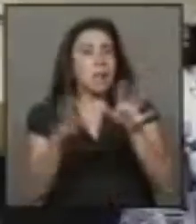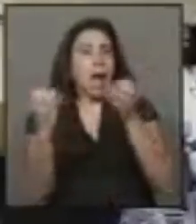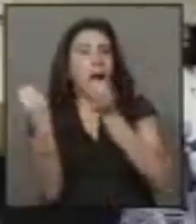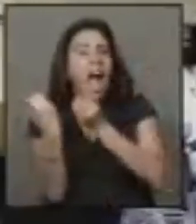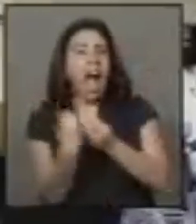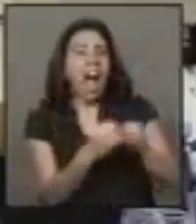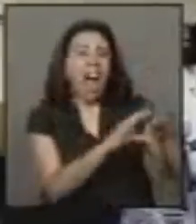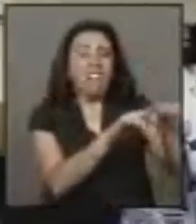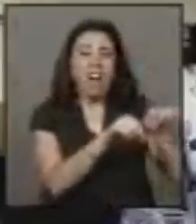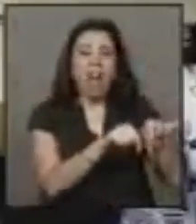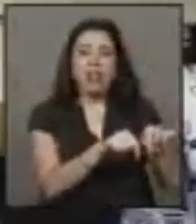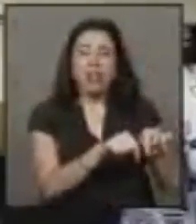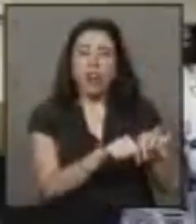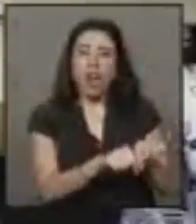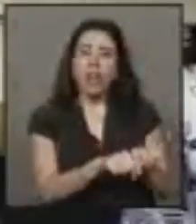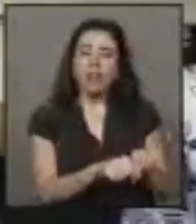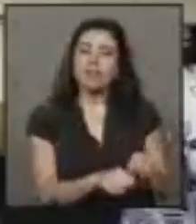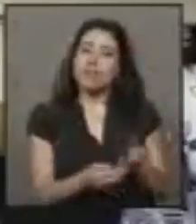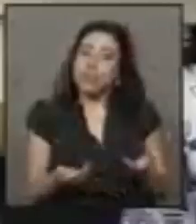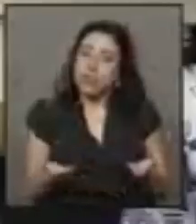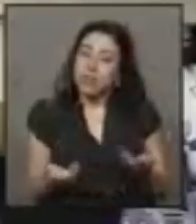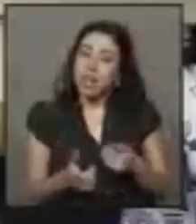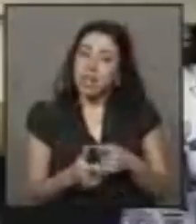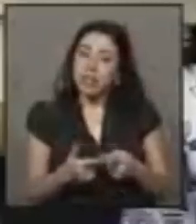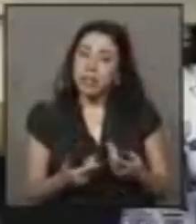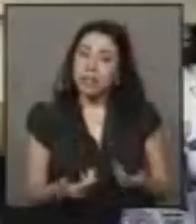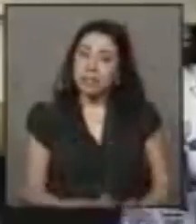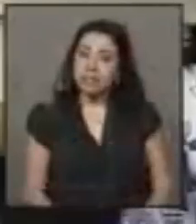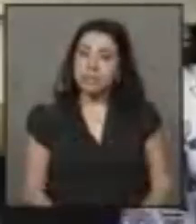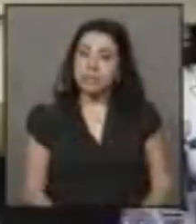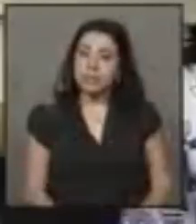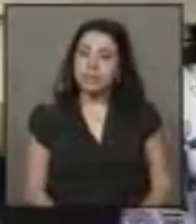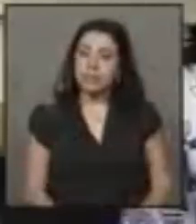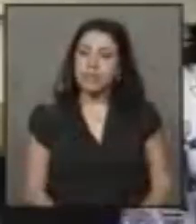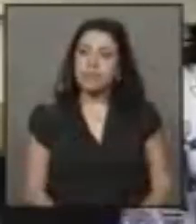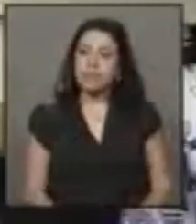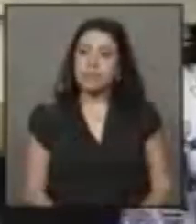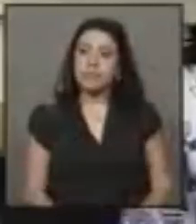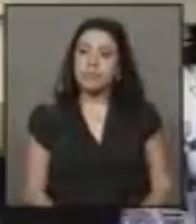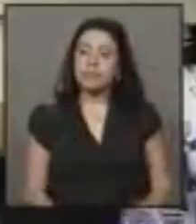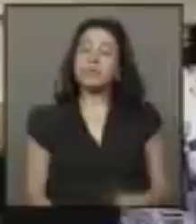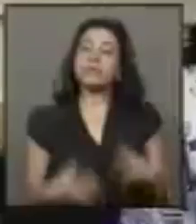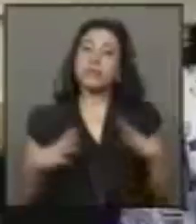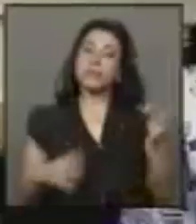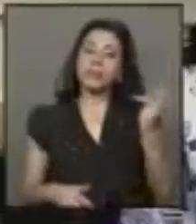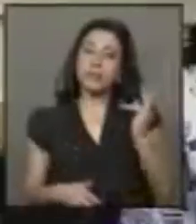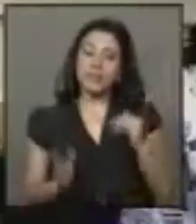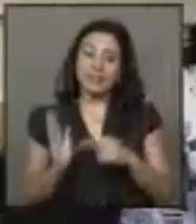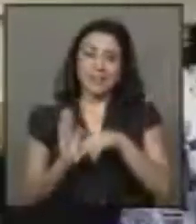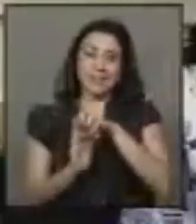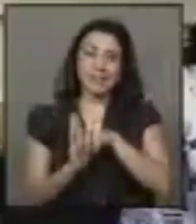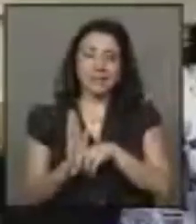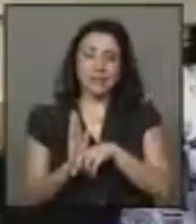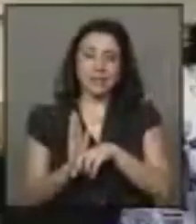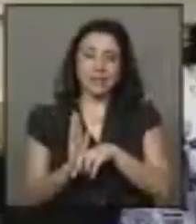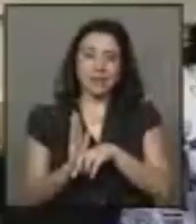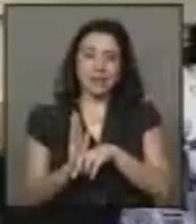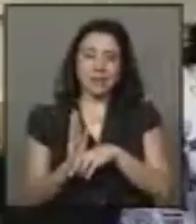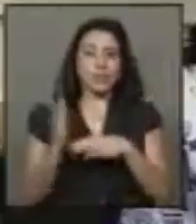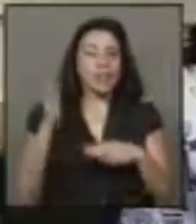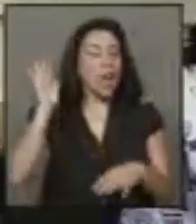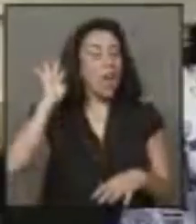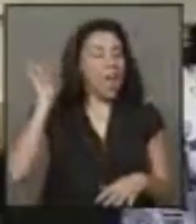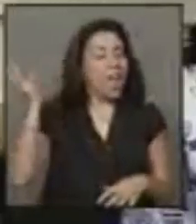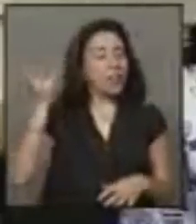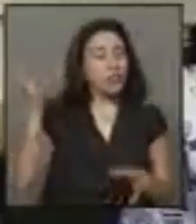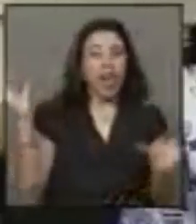abandonadas. Por lo tanto, aquí, presidente, y por su intermedio al señor ministro, celebramos esta iniciativa que este gobierno haya escuchado